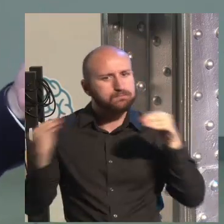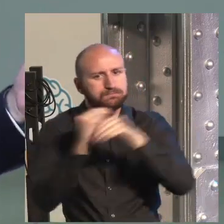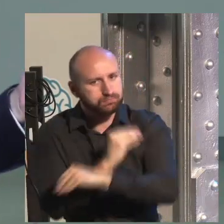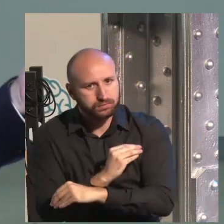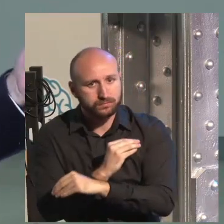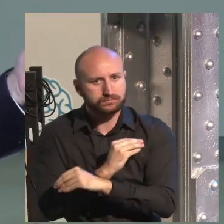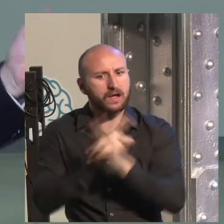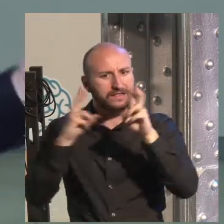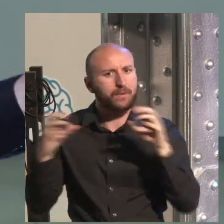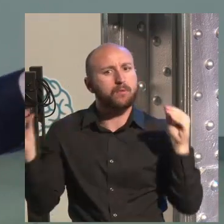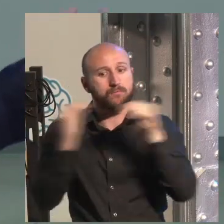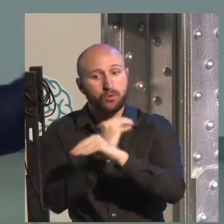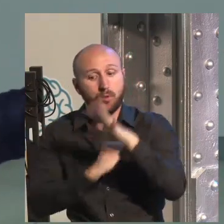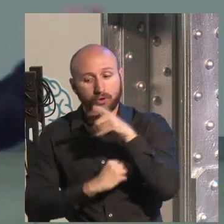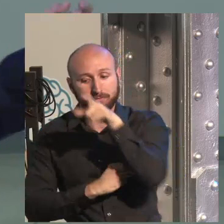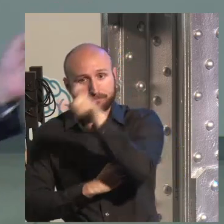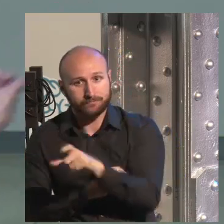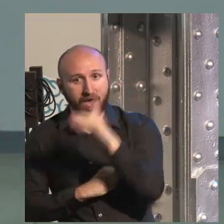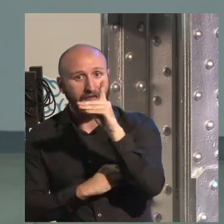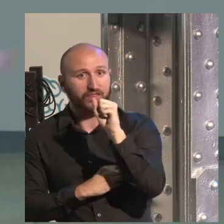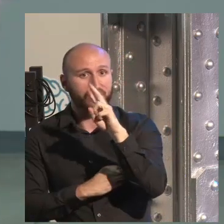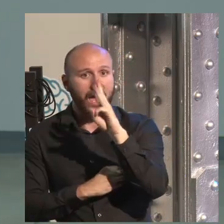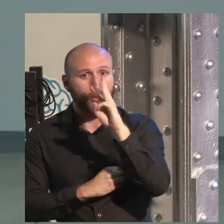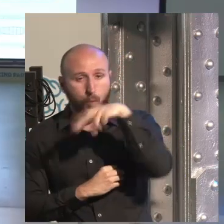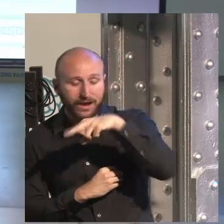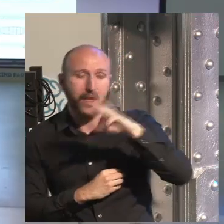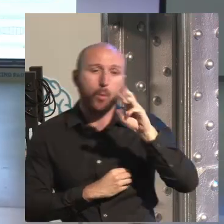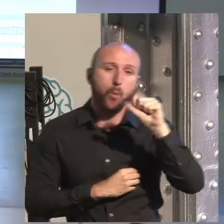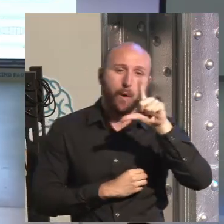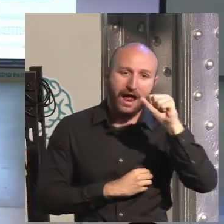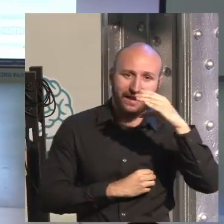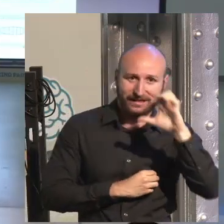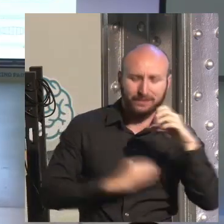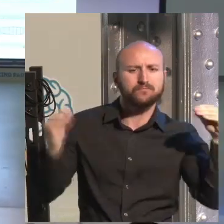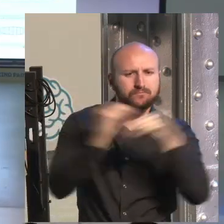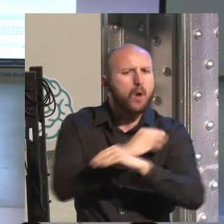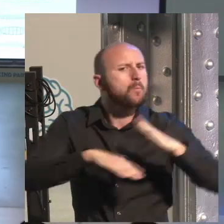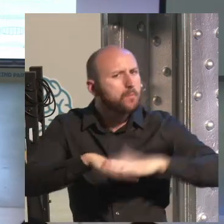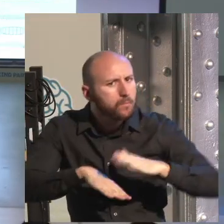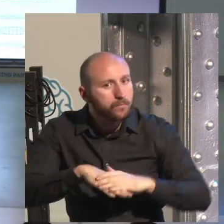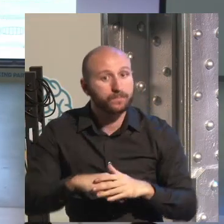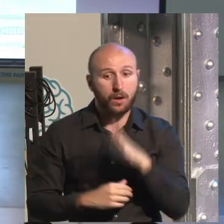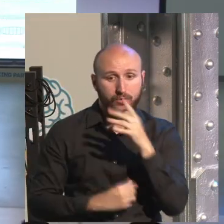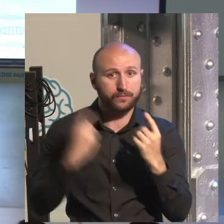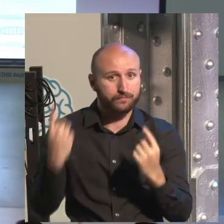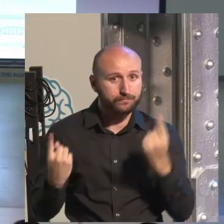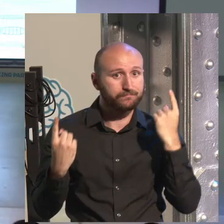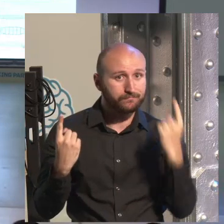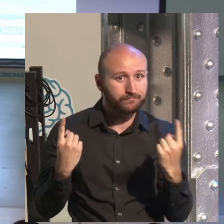una discrepancia entre Darwin y Wallace. Vamos a ver por qué. Porque ambos